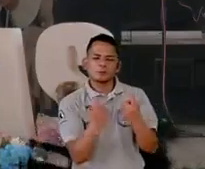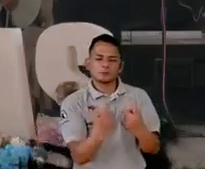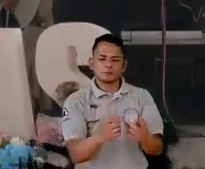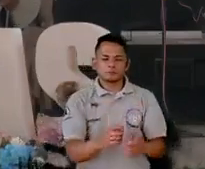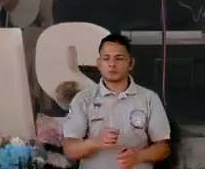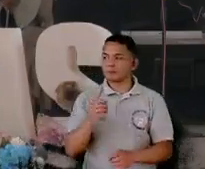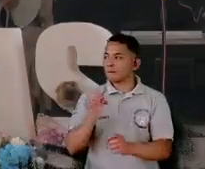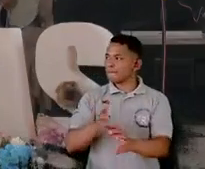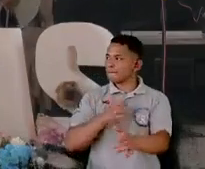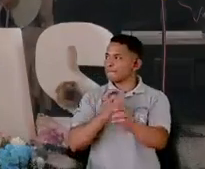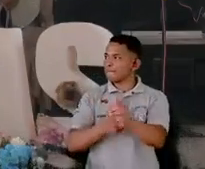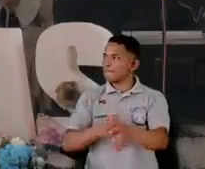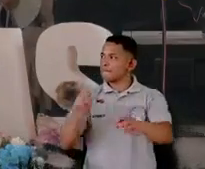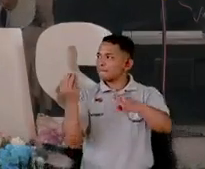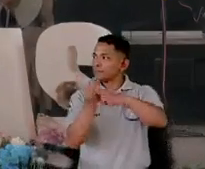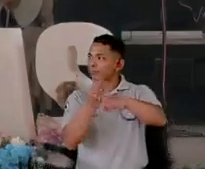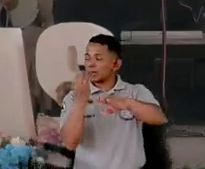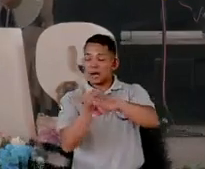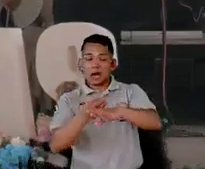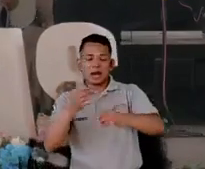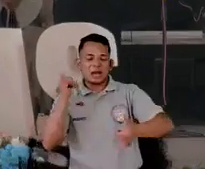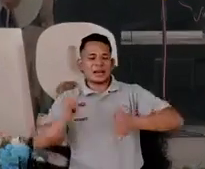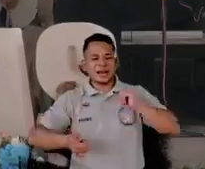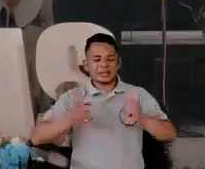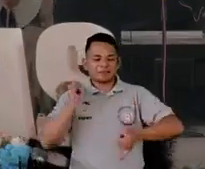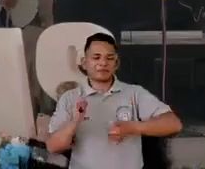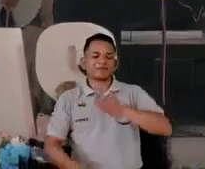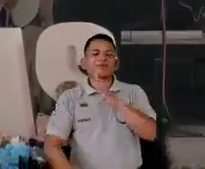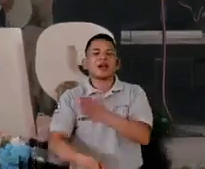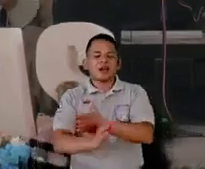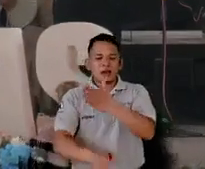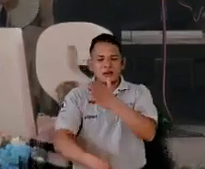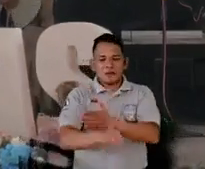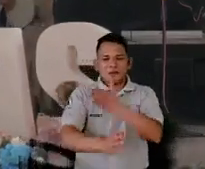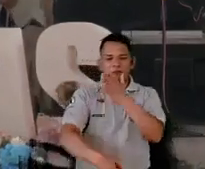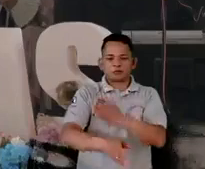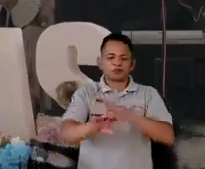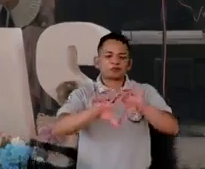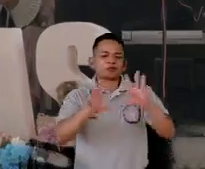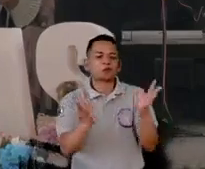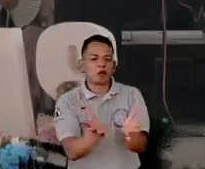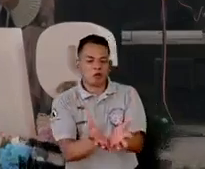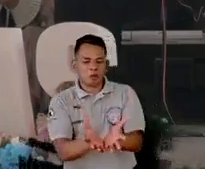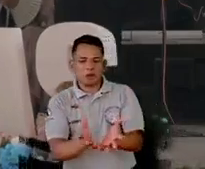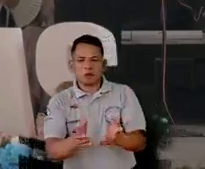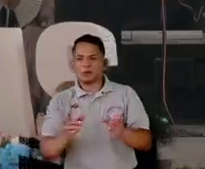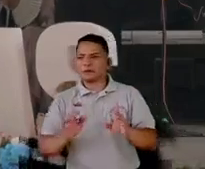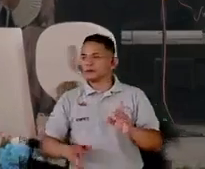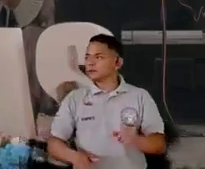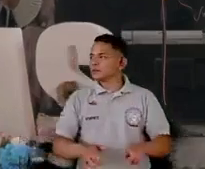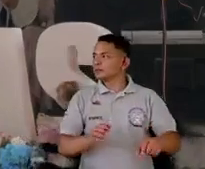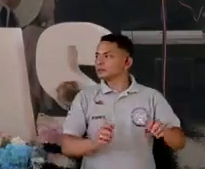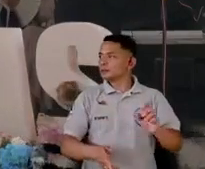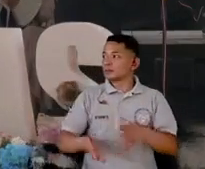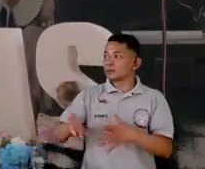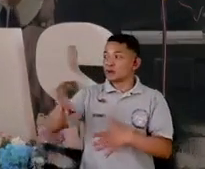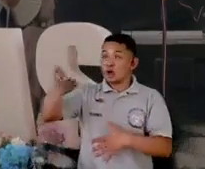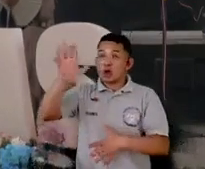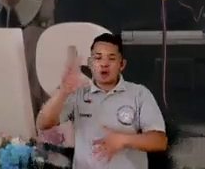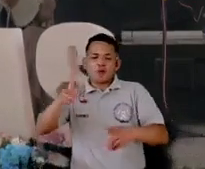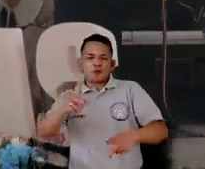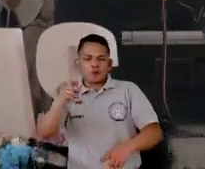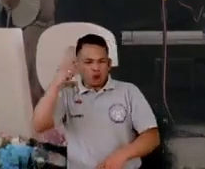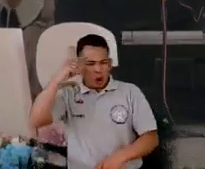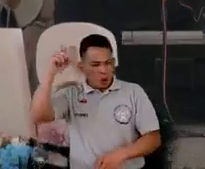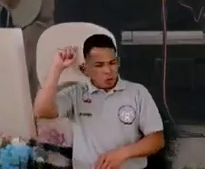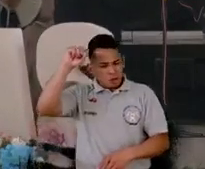la iglesia aquí en Casanare pa'lante sigue en la tierra. porque el Dios que los gobierna solos